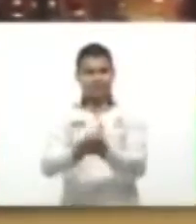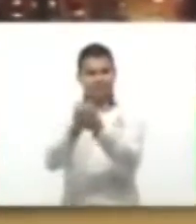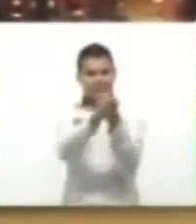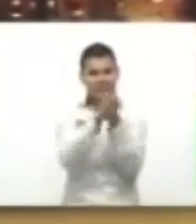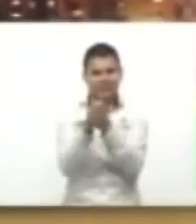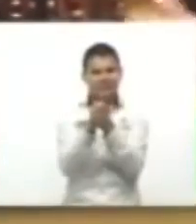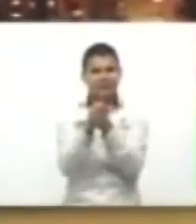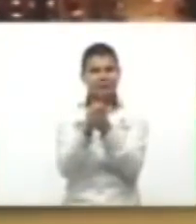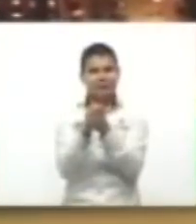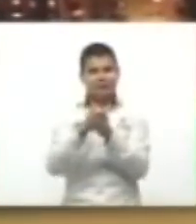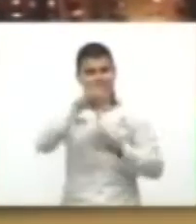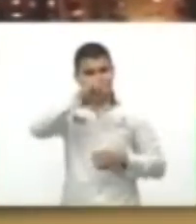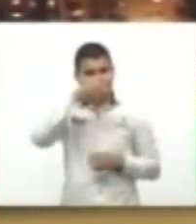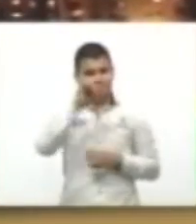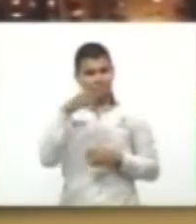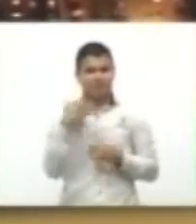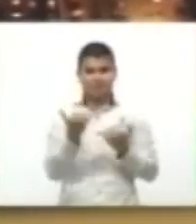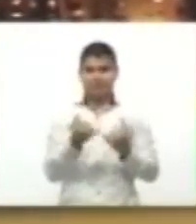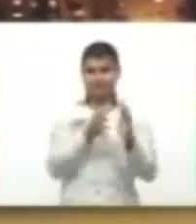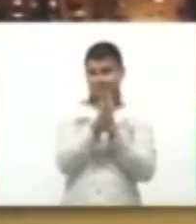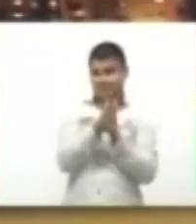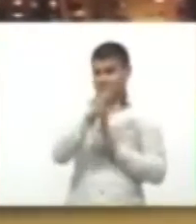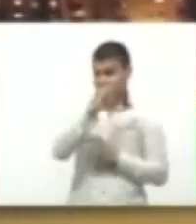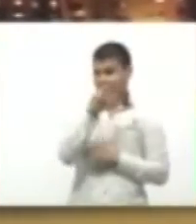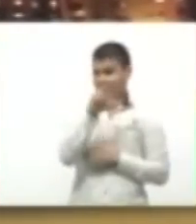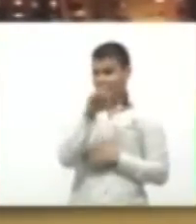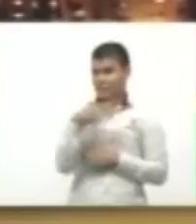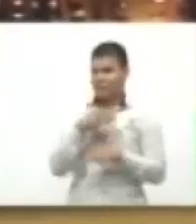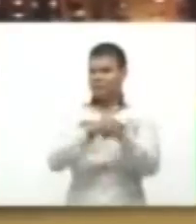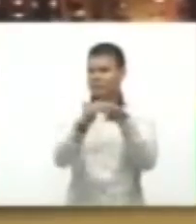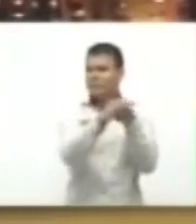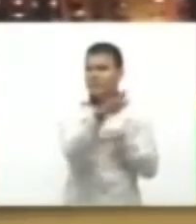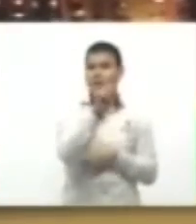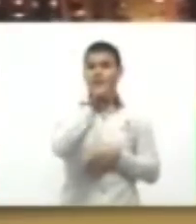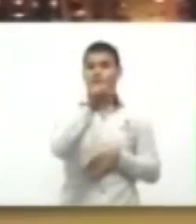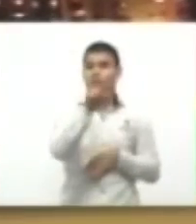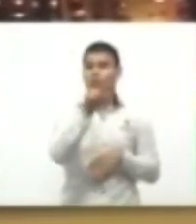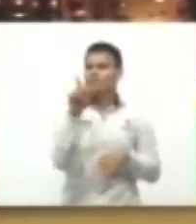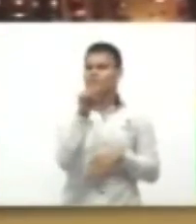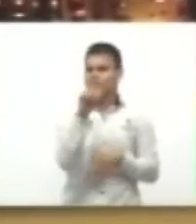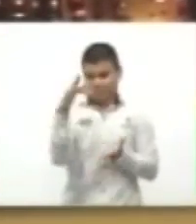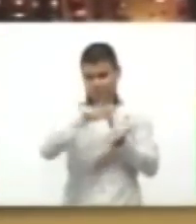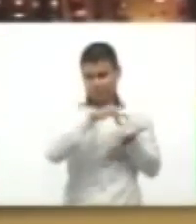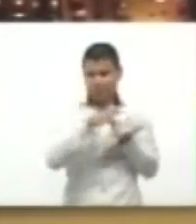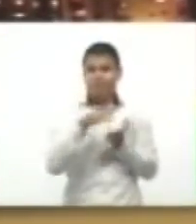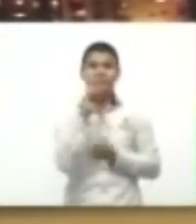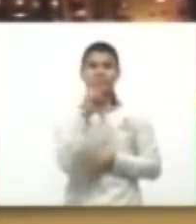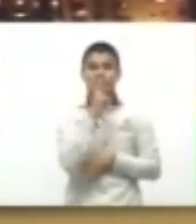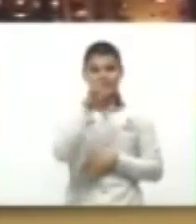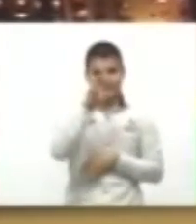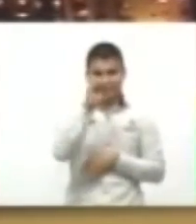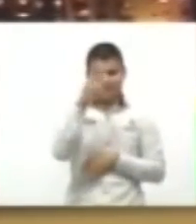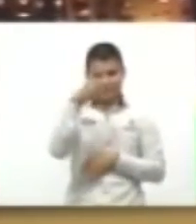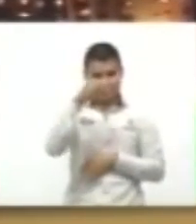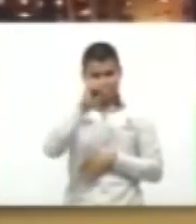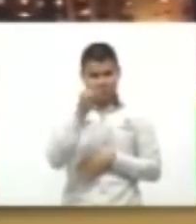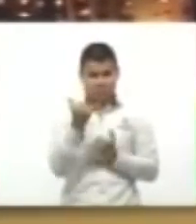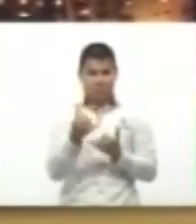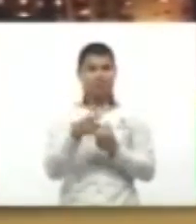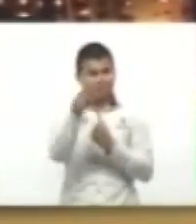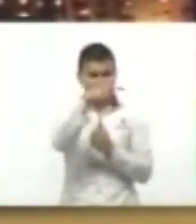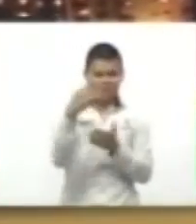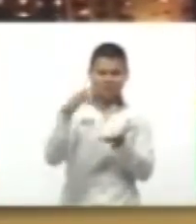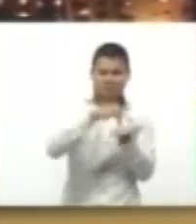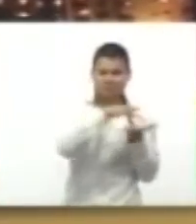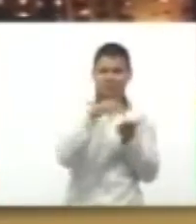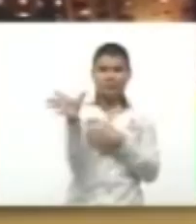Martelo y les saluda Calliope. Queremos invitarlos este 11 de febrero al Rancho Currambero, estaremos presentándonos, ya no saben, y queremos que todos vayan